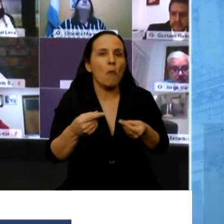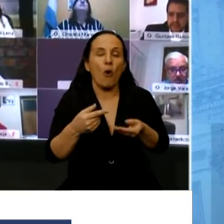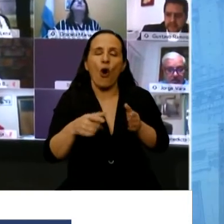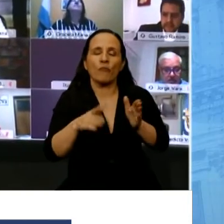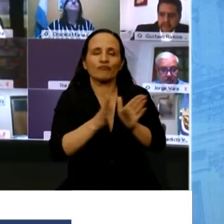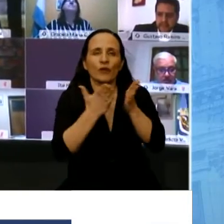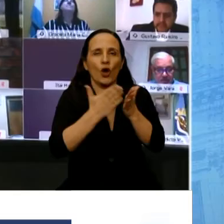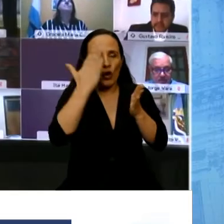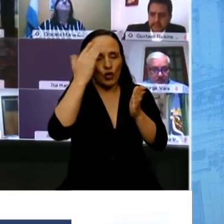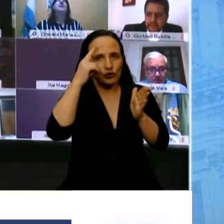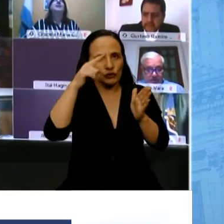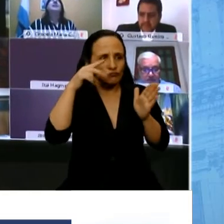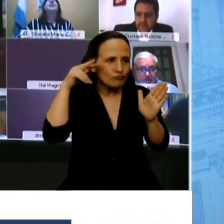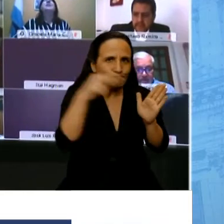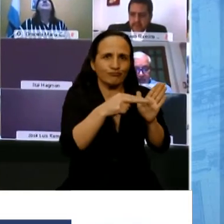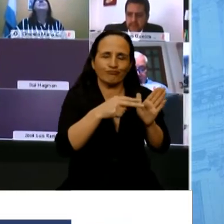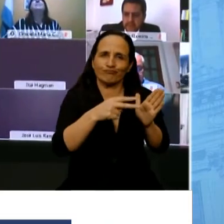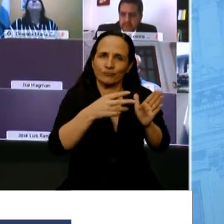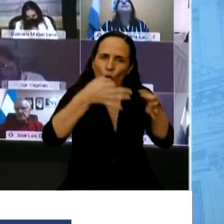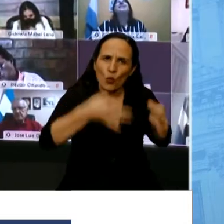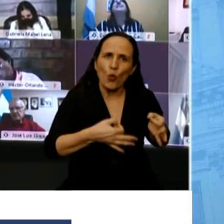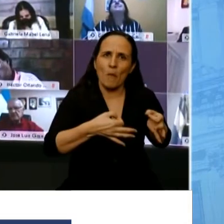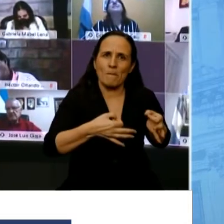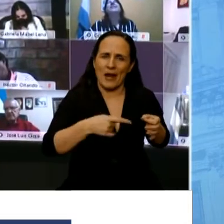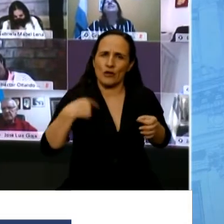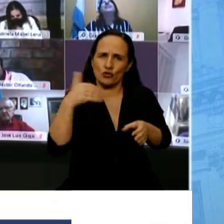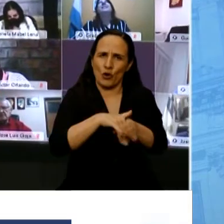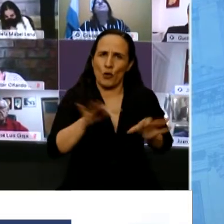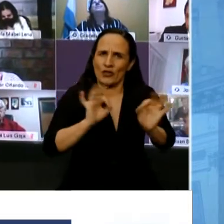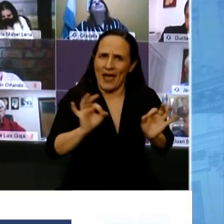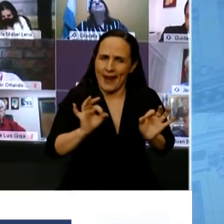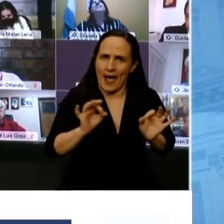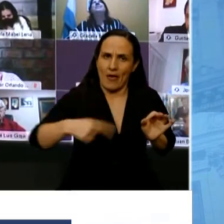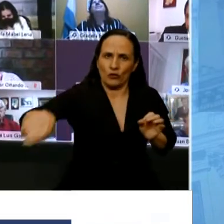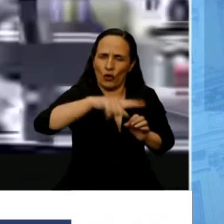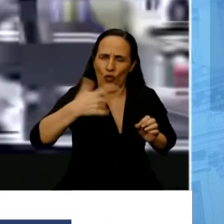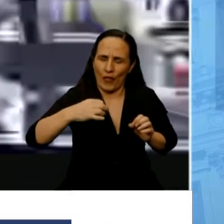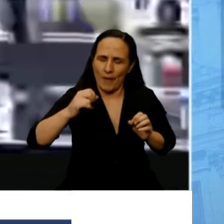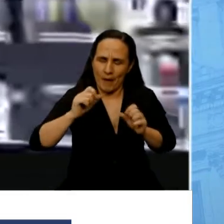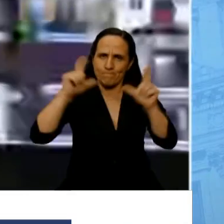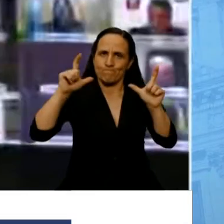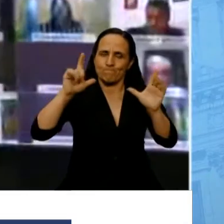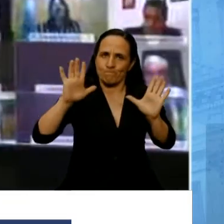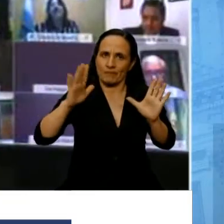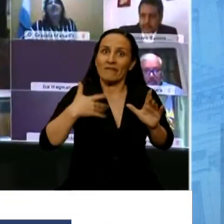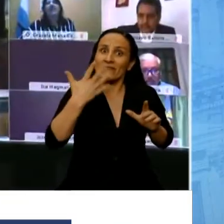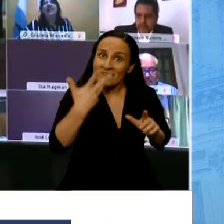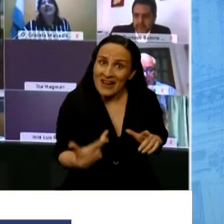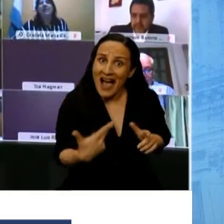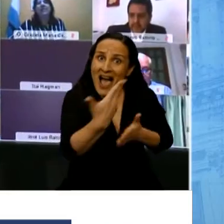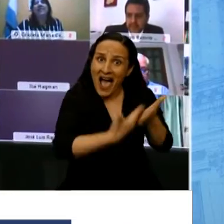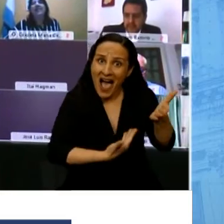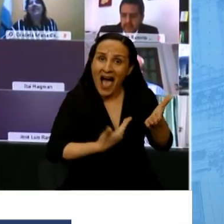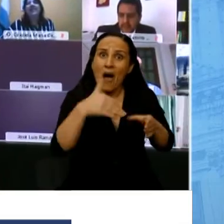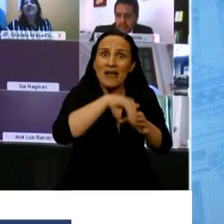atención responsable, que a su vez implica un llamado de atención, porque nos gustaría votar a favor,